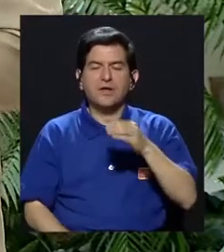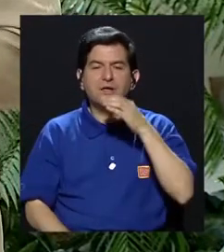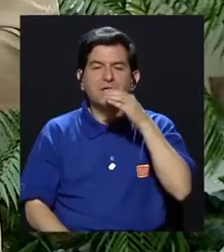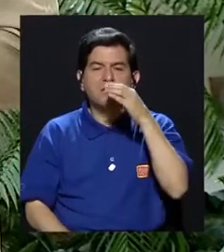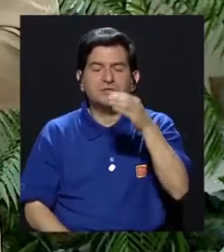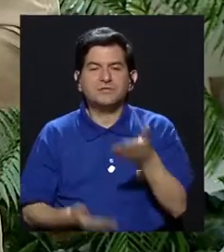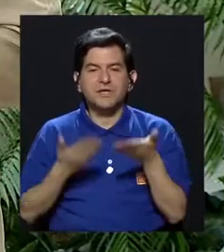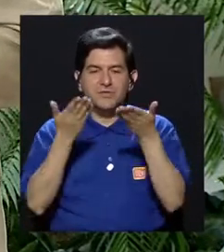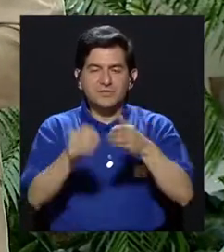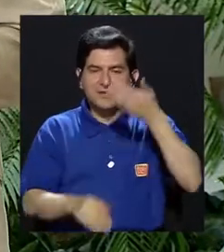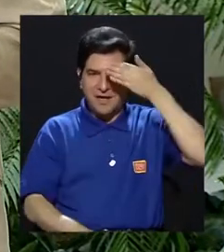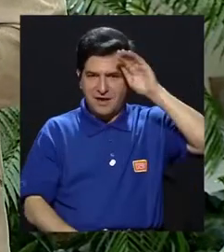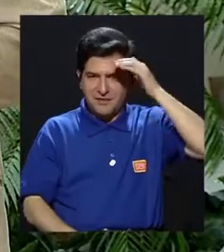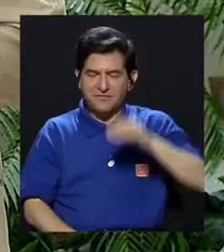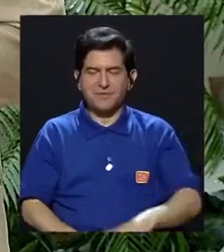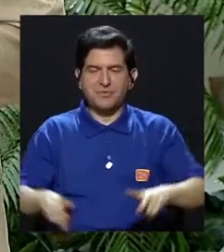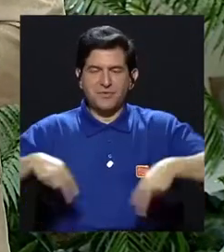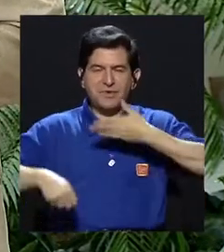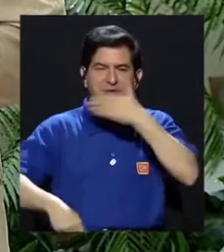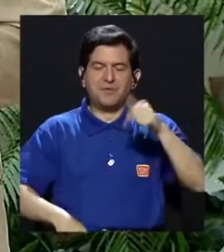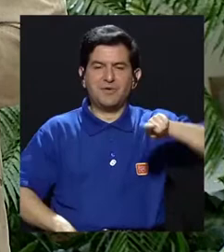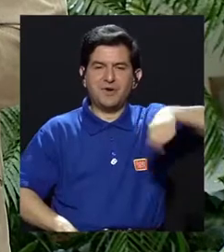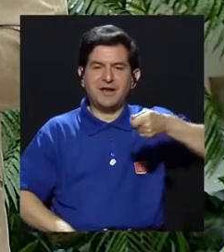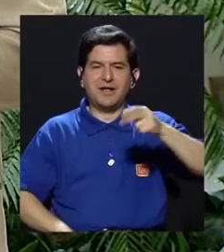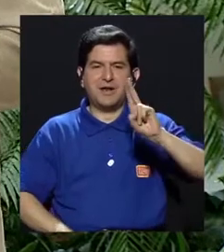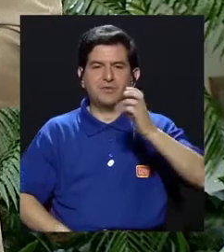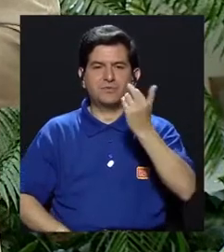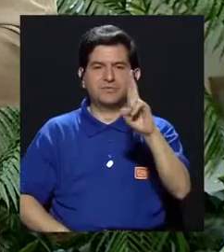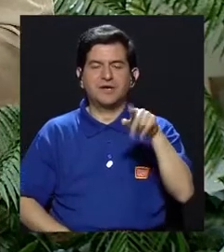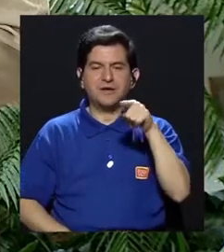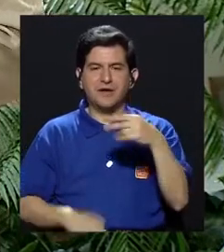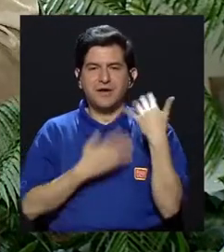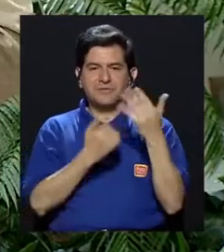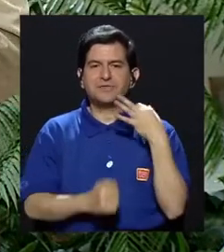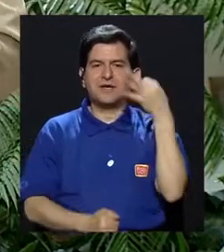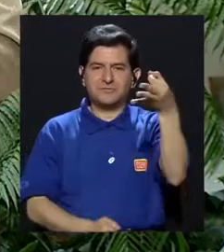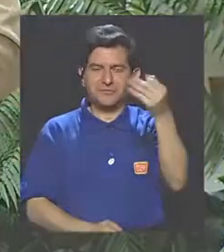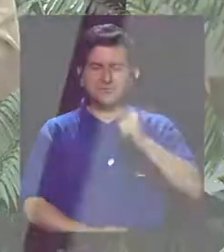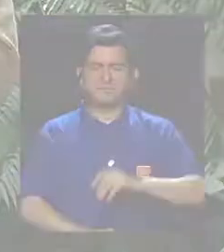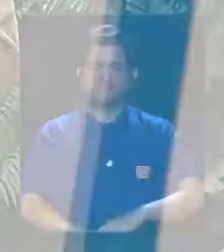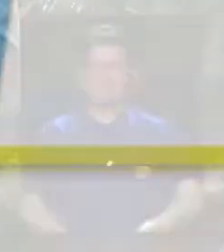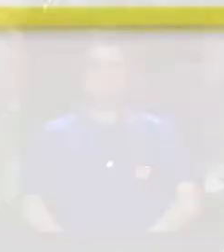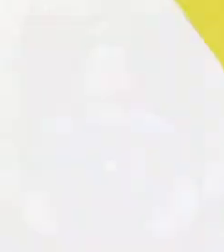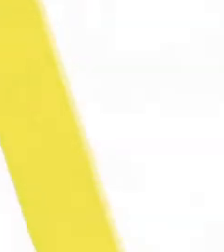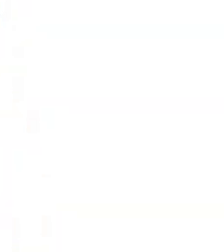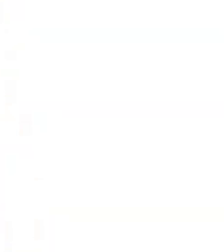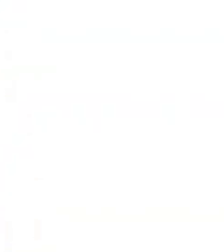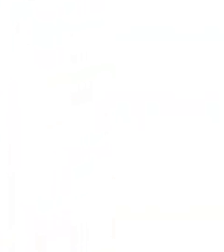sus sugerencias vía Facebook Vivir Mejor Canal UCR. Les esperamos. Hasta pronto.